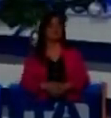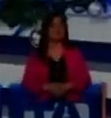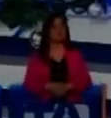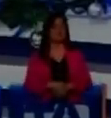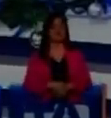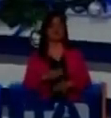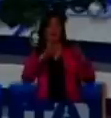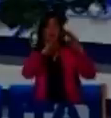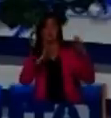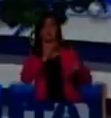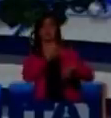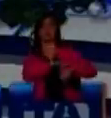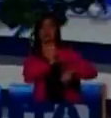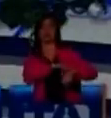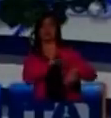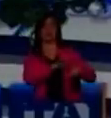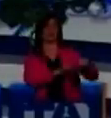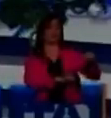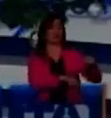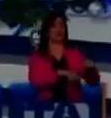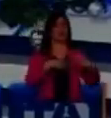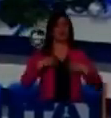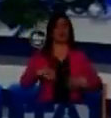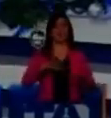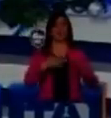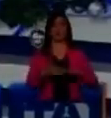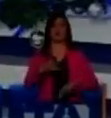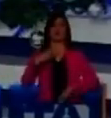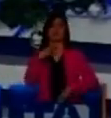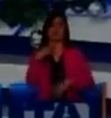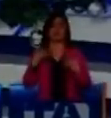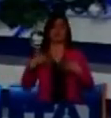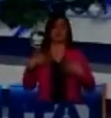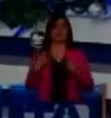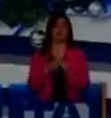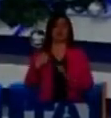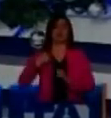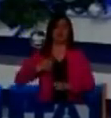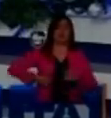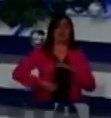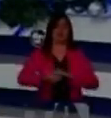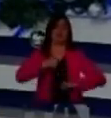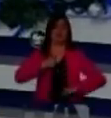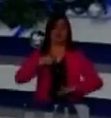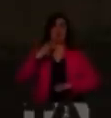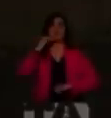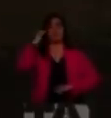en el baño el cuerpo de la mujer y ahora pues se teme que su padre la asesine a ella y a sus 7 hermanos.